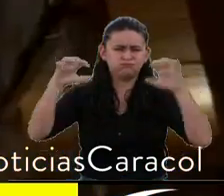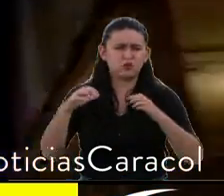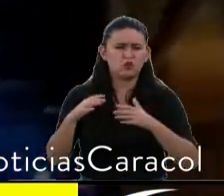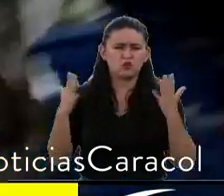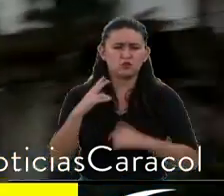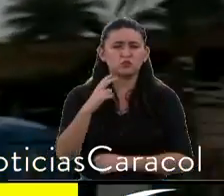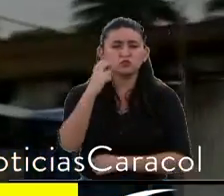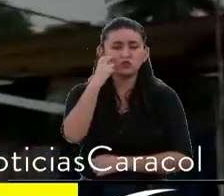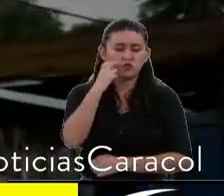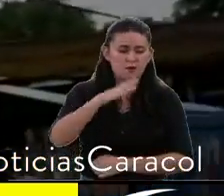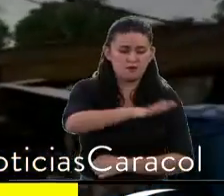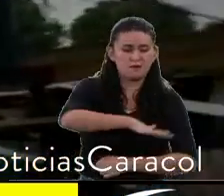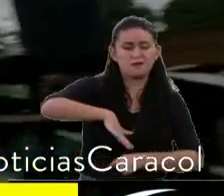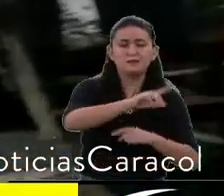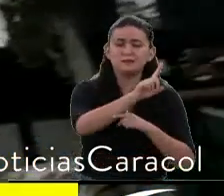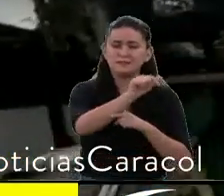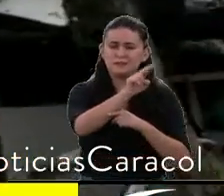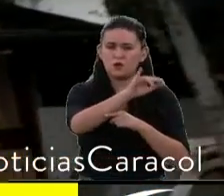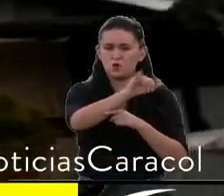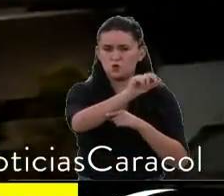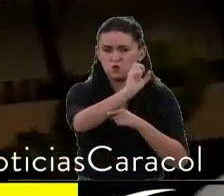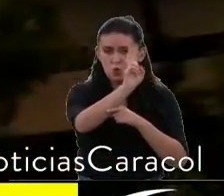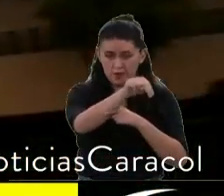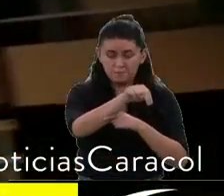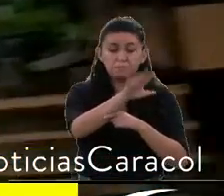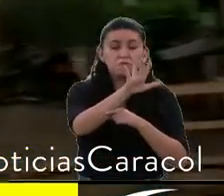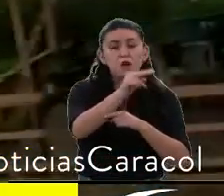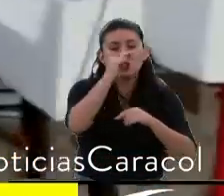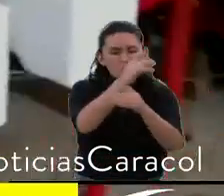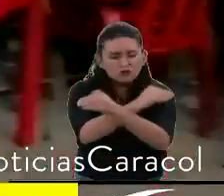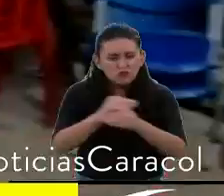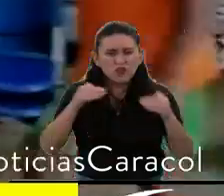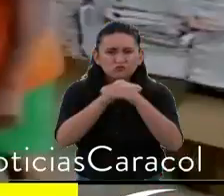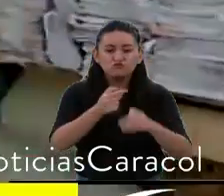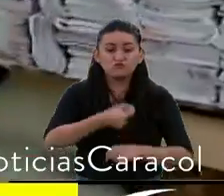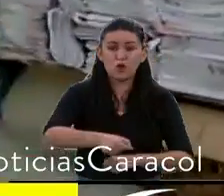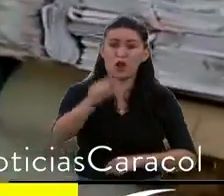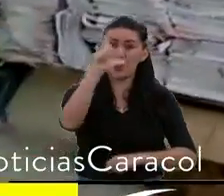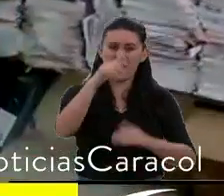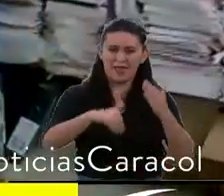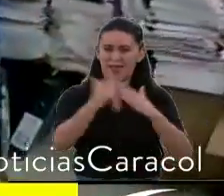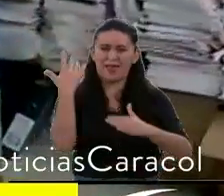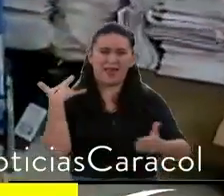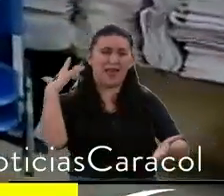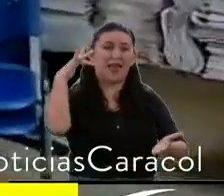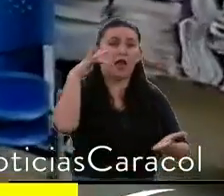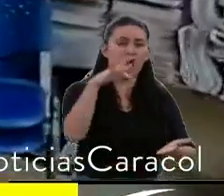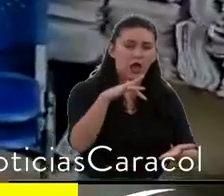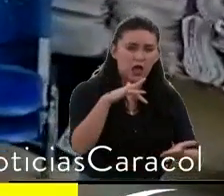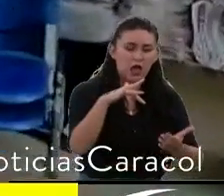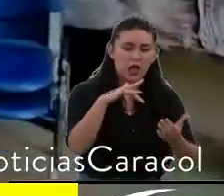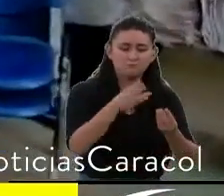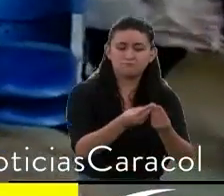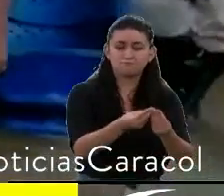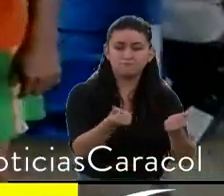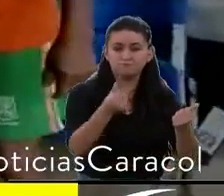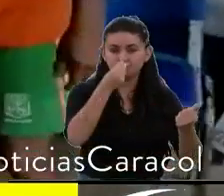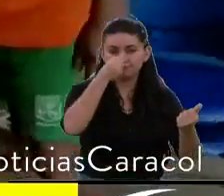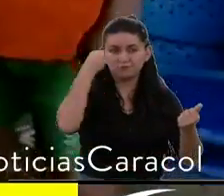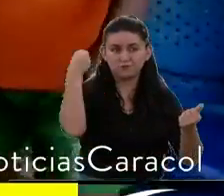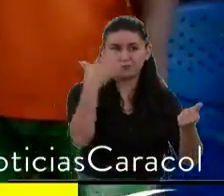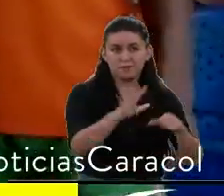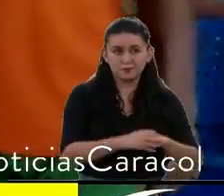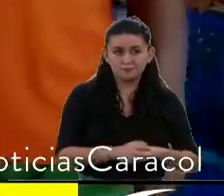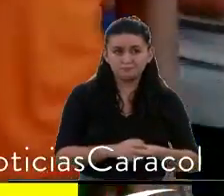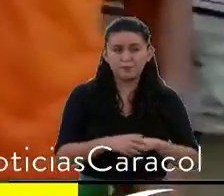el litoral del San Juan, los computadores que utilizarían los niños a partir del lunes en su escuela quedaron inservibles. Se mojaron